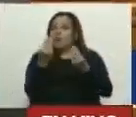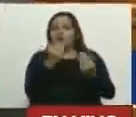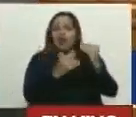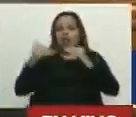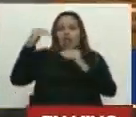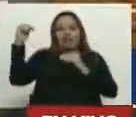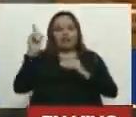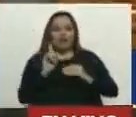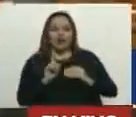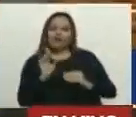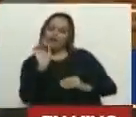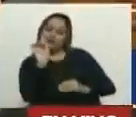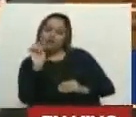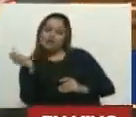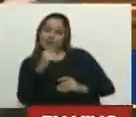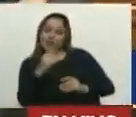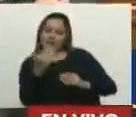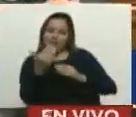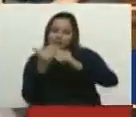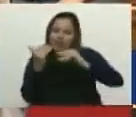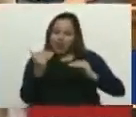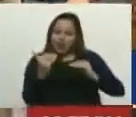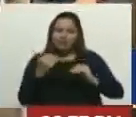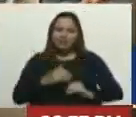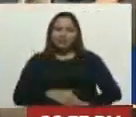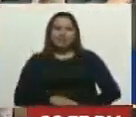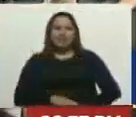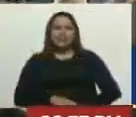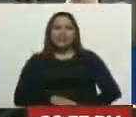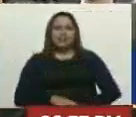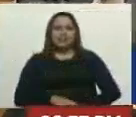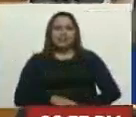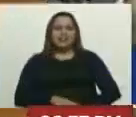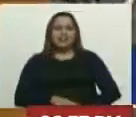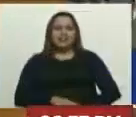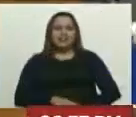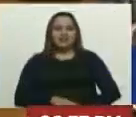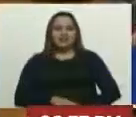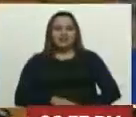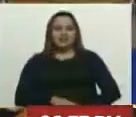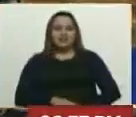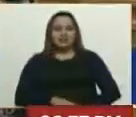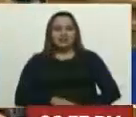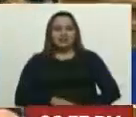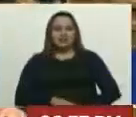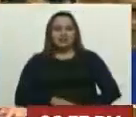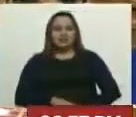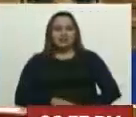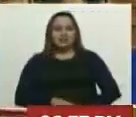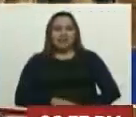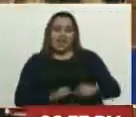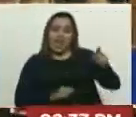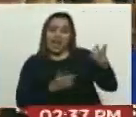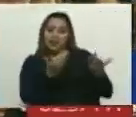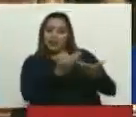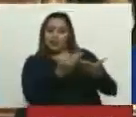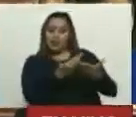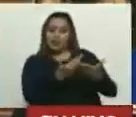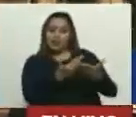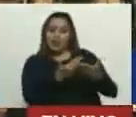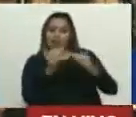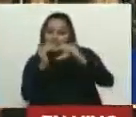Valentín. La verdad que diera la impresión de que a mí me corrieron sin aceite, porque Valentín estudió un semestre por debajo